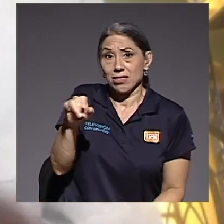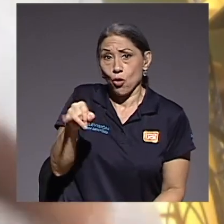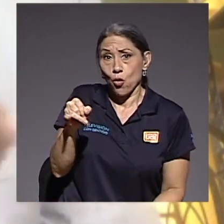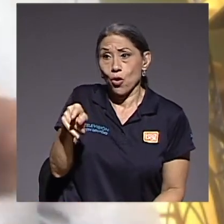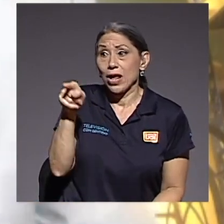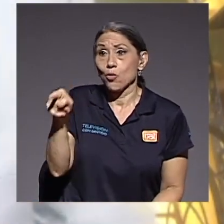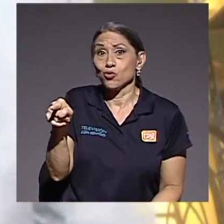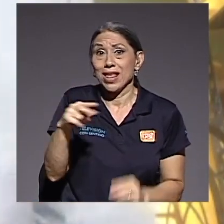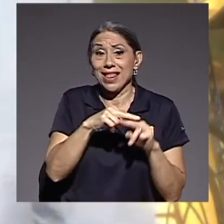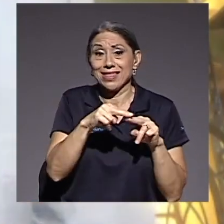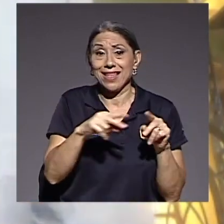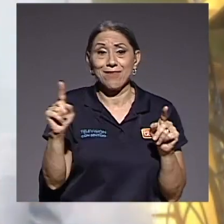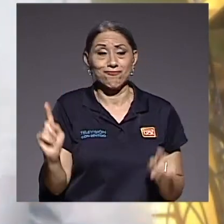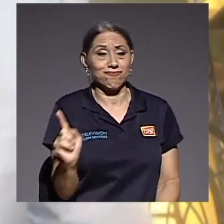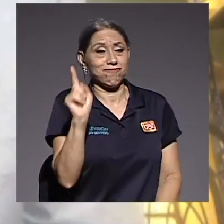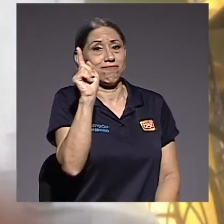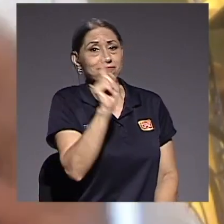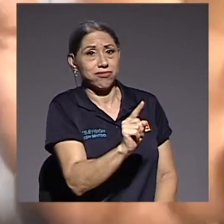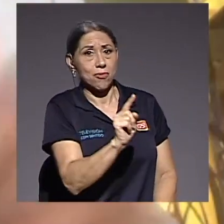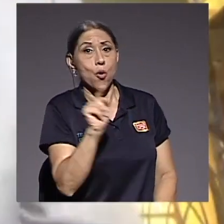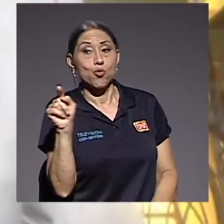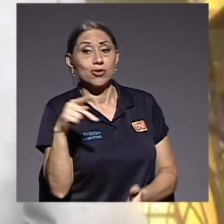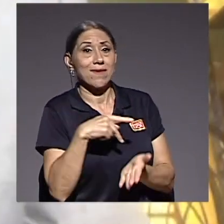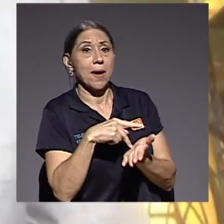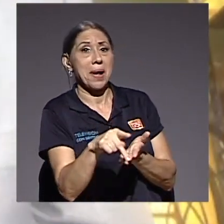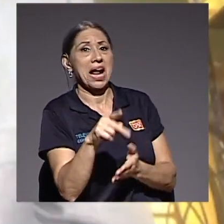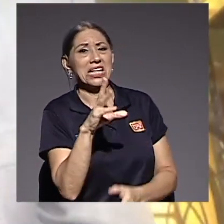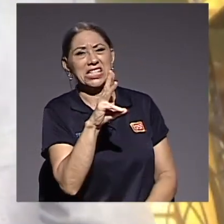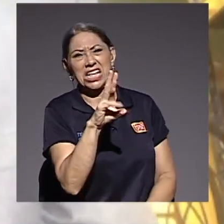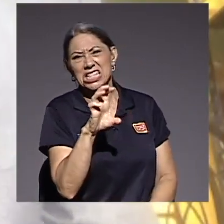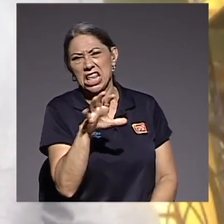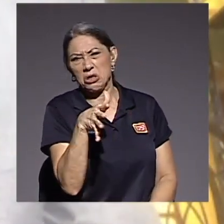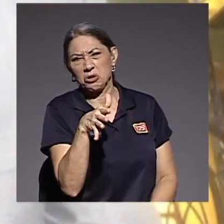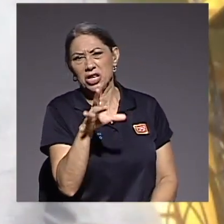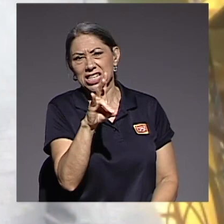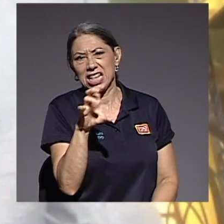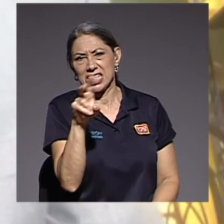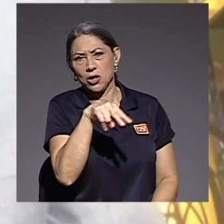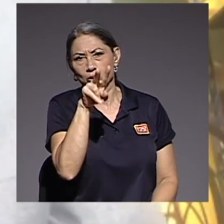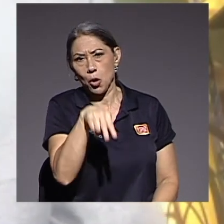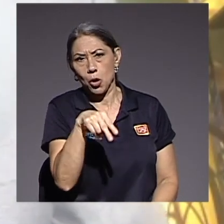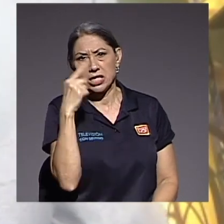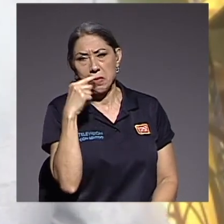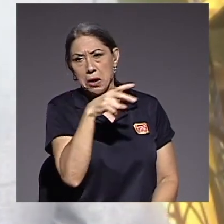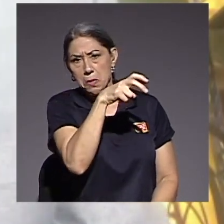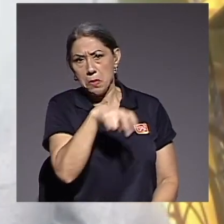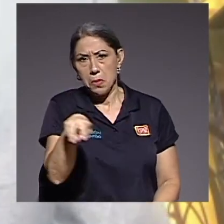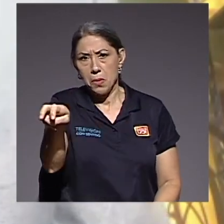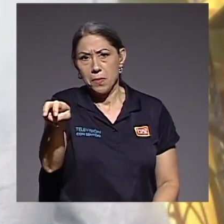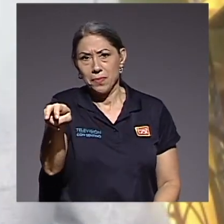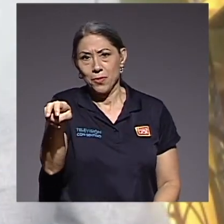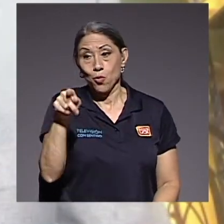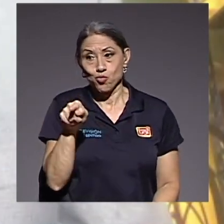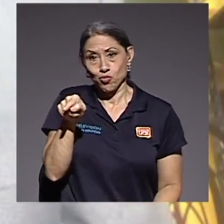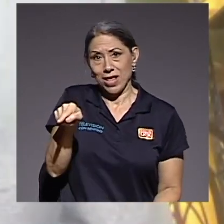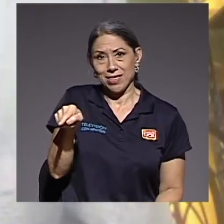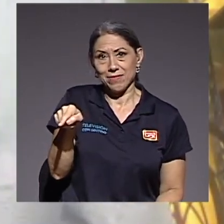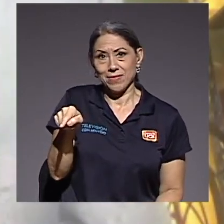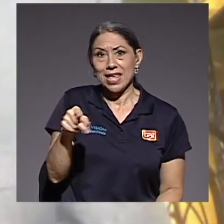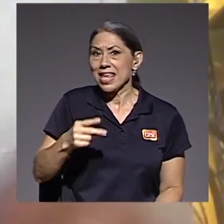a pagar 600 a 700 colones por el pasaje. Inmediatamente el gobierno va a entregarle al